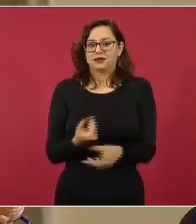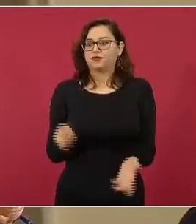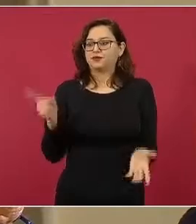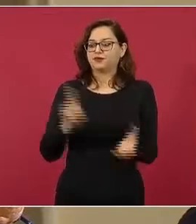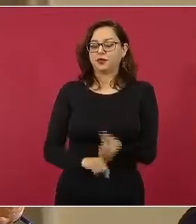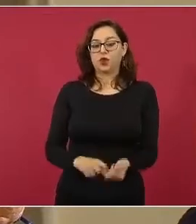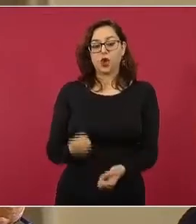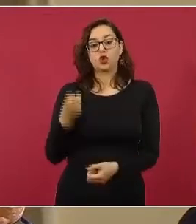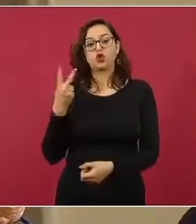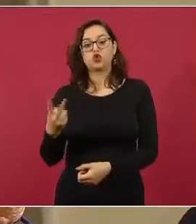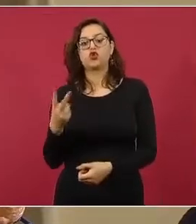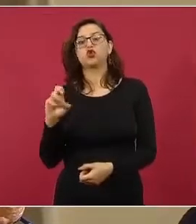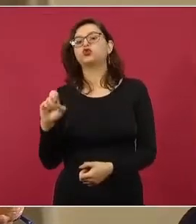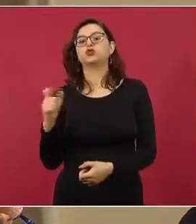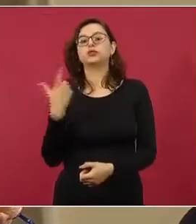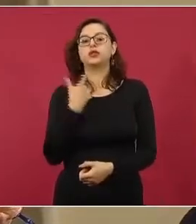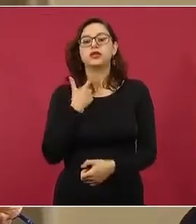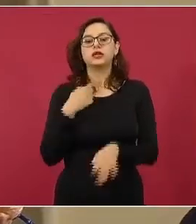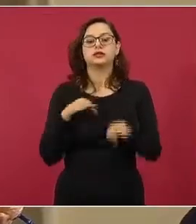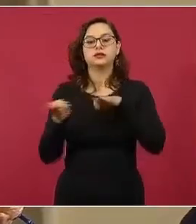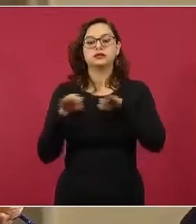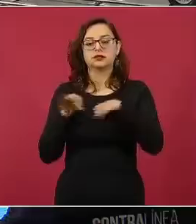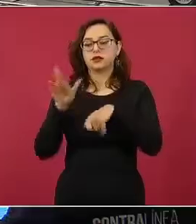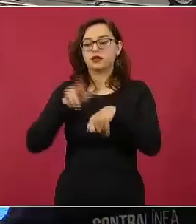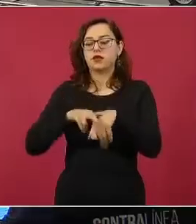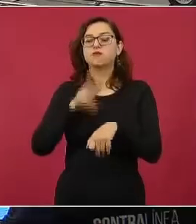en Sin Censura pues vino y se le presentó en la mañanera,